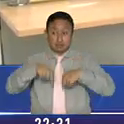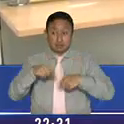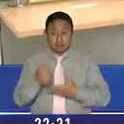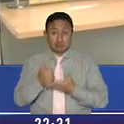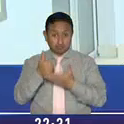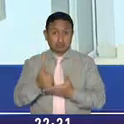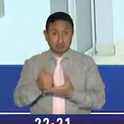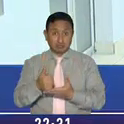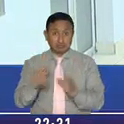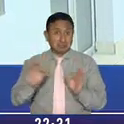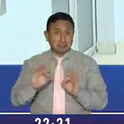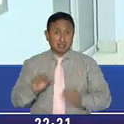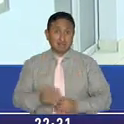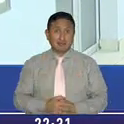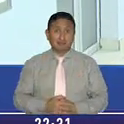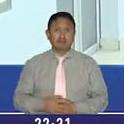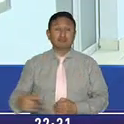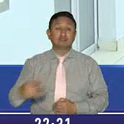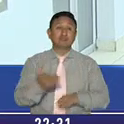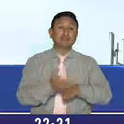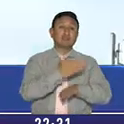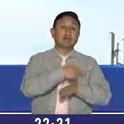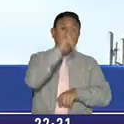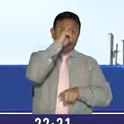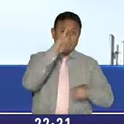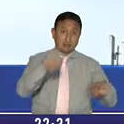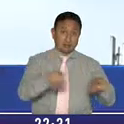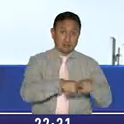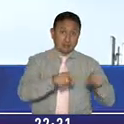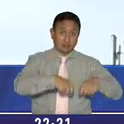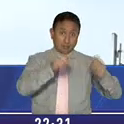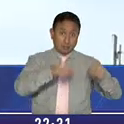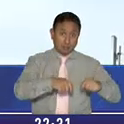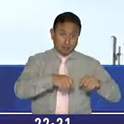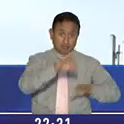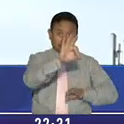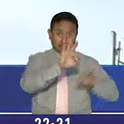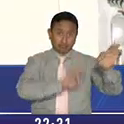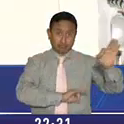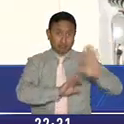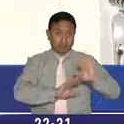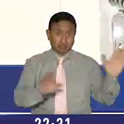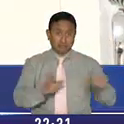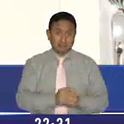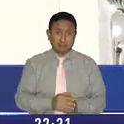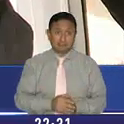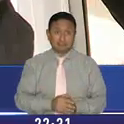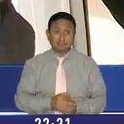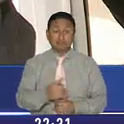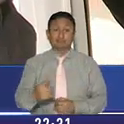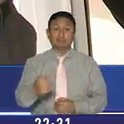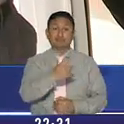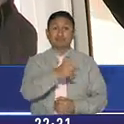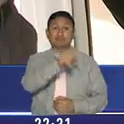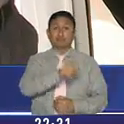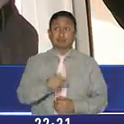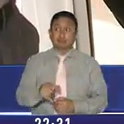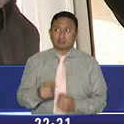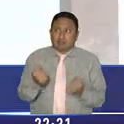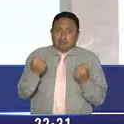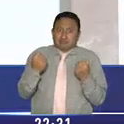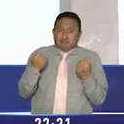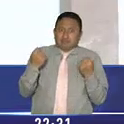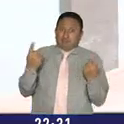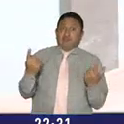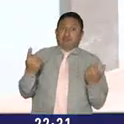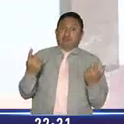cierre definitivo del convenio que mantenía con el Instituto Ecuatoriano de Seguridad Social. Esto tomó de sorpresa a los usuarios.